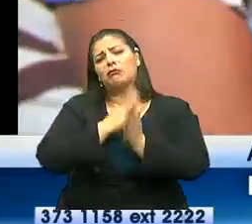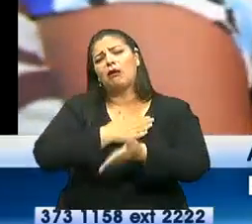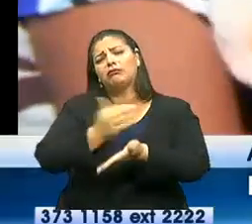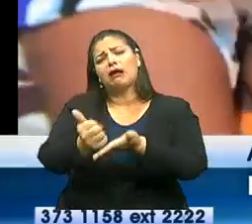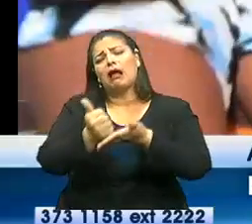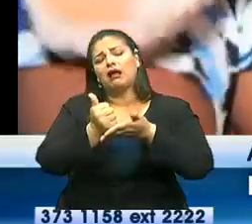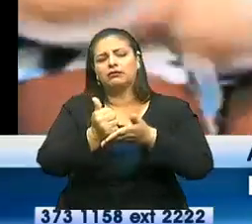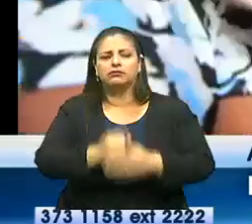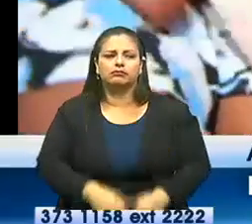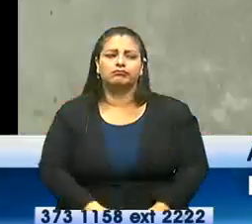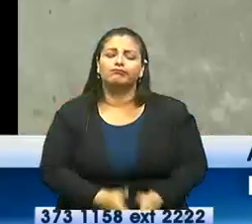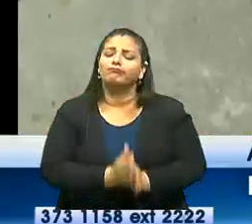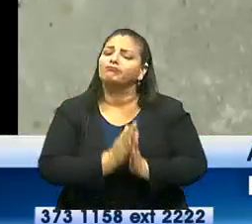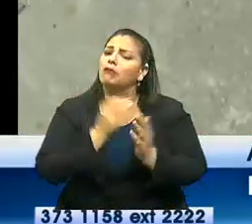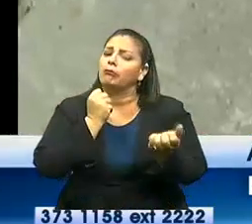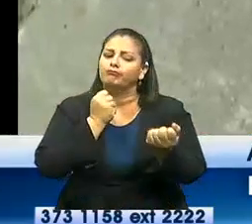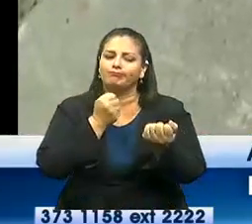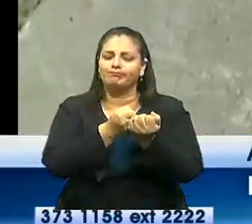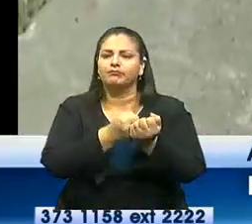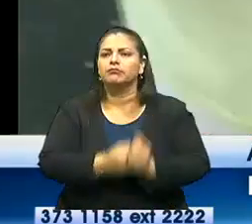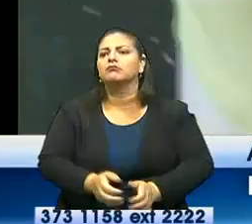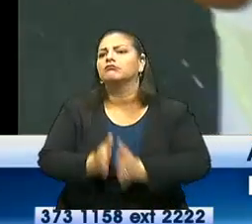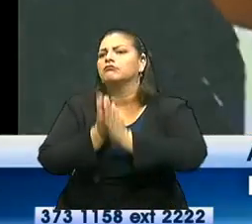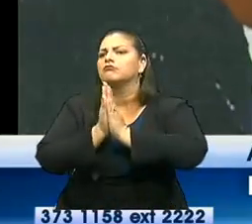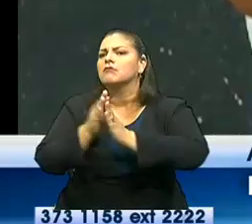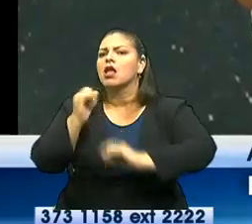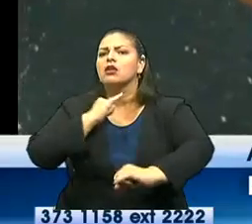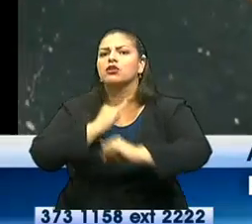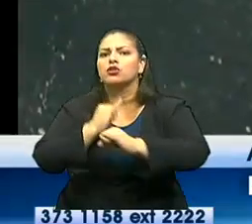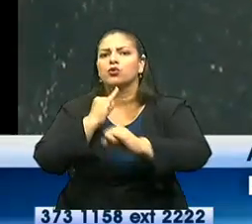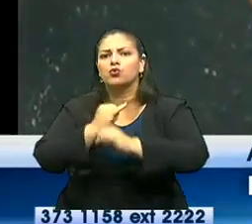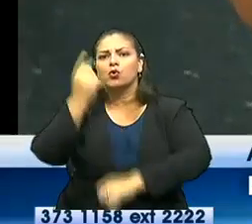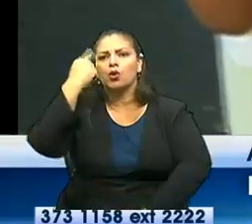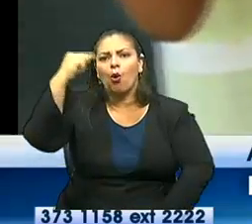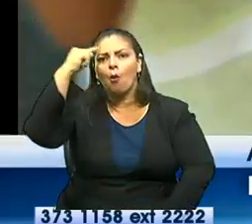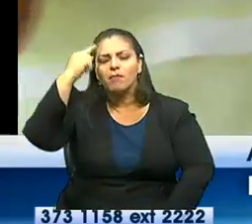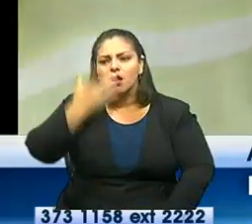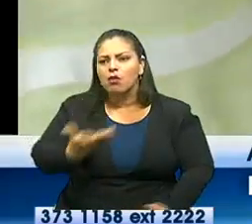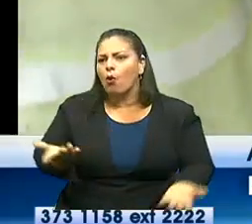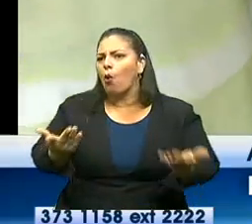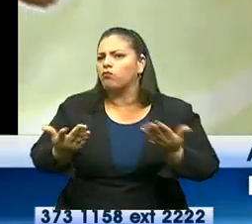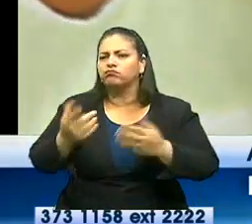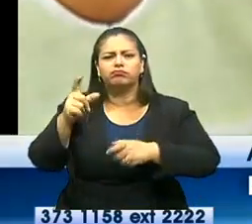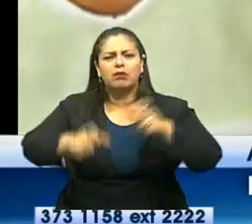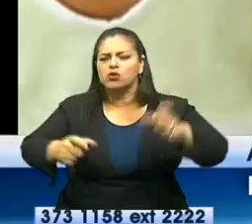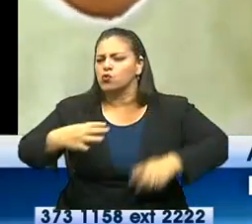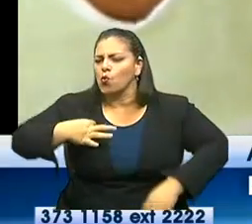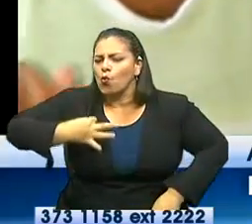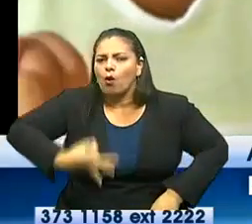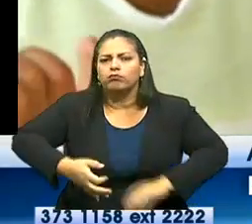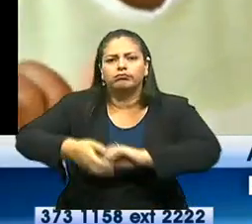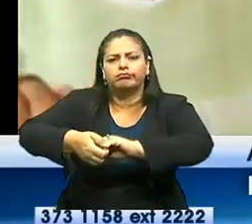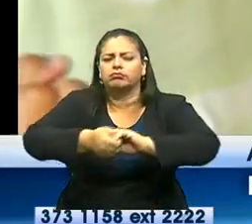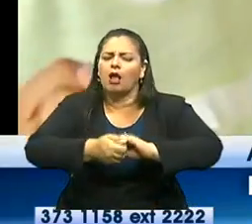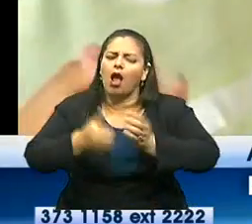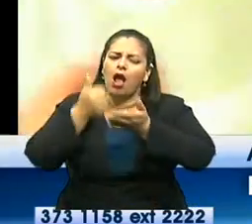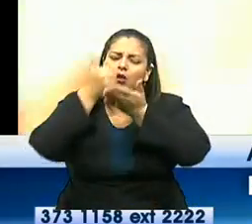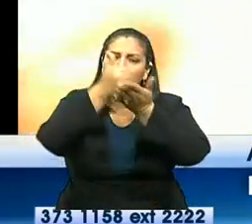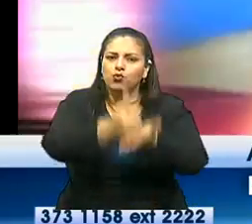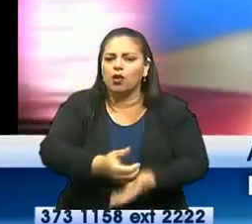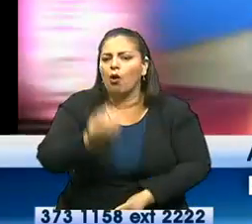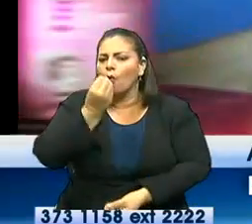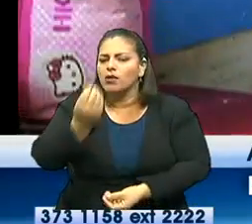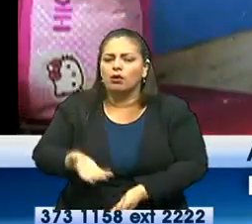colaboren con alimentos y artículos que mejoren la calidad de vida de estas pequeñas, inocentes niñas, que además del dolor por